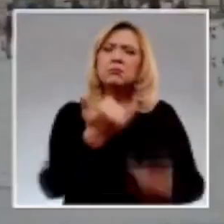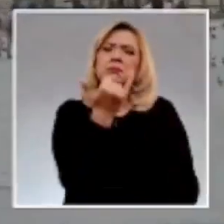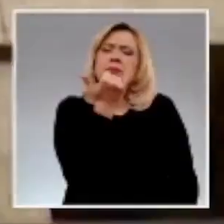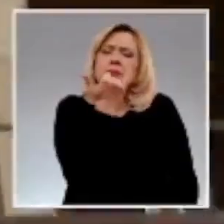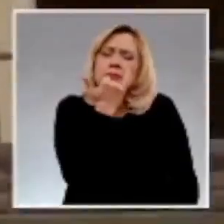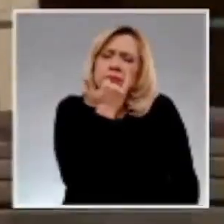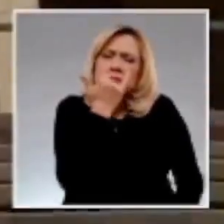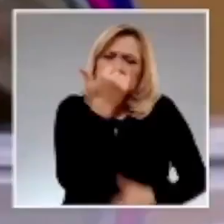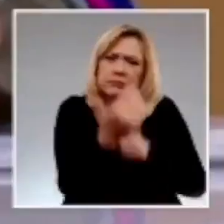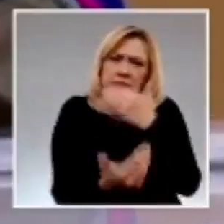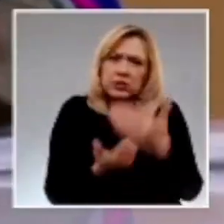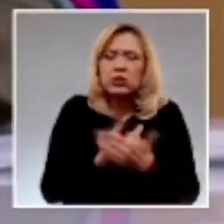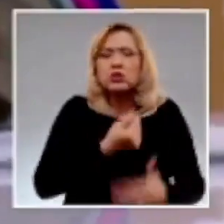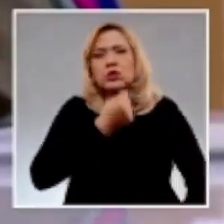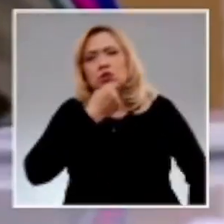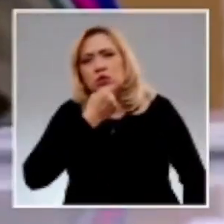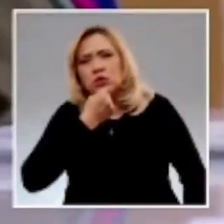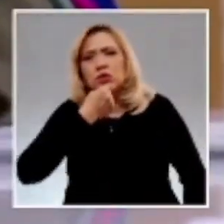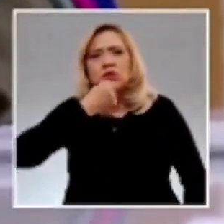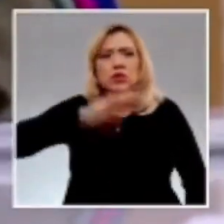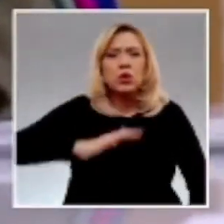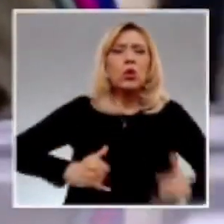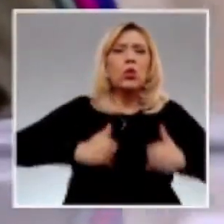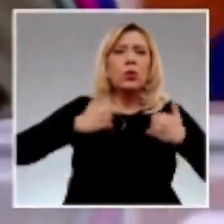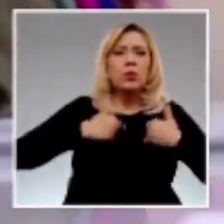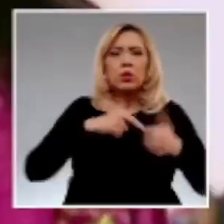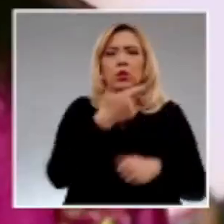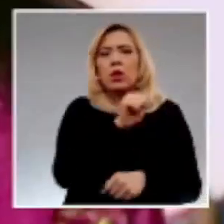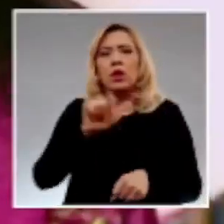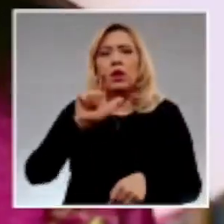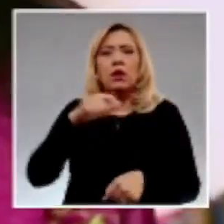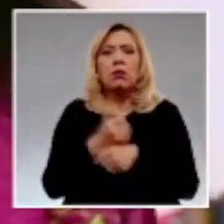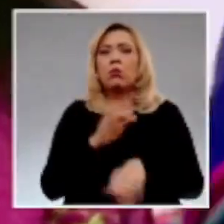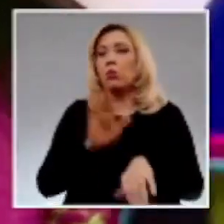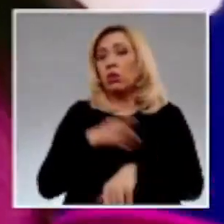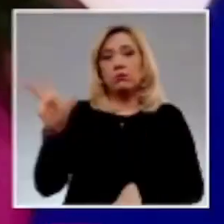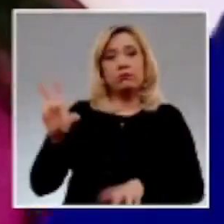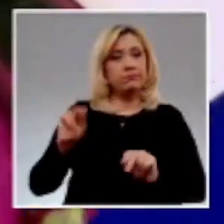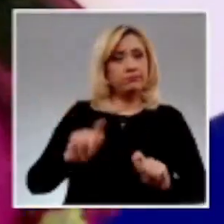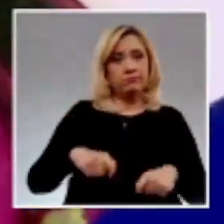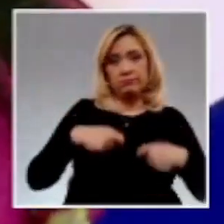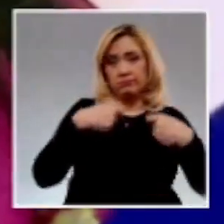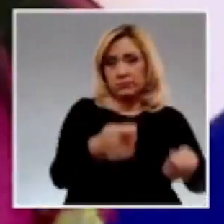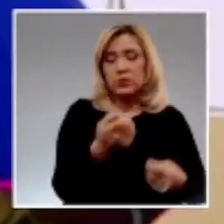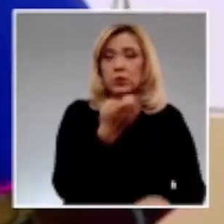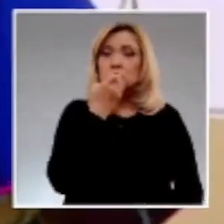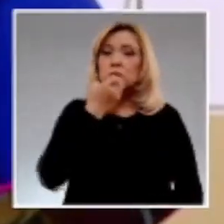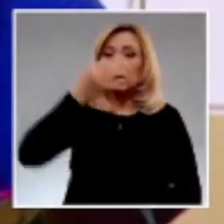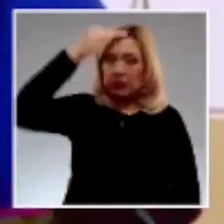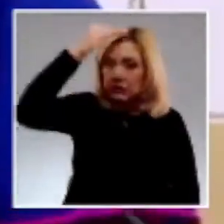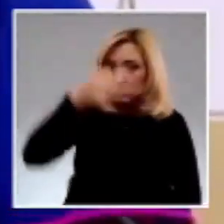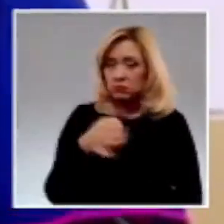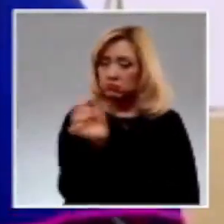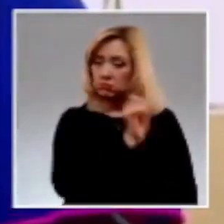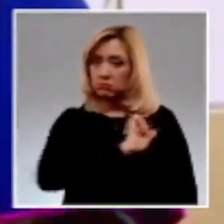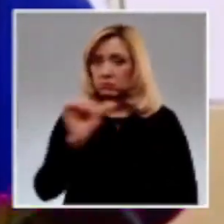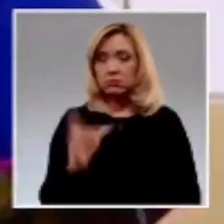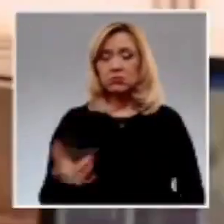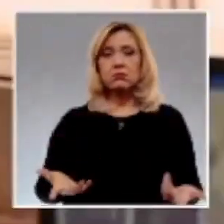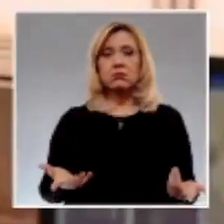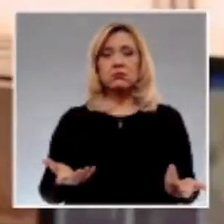niñas y los adolescentes por incumplir su deber de garantizar una infraestructura educativa digna. El alto tribunal evidenció una